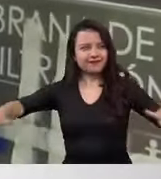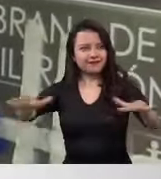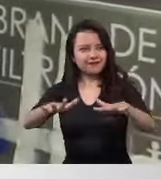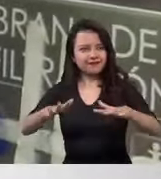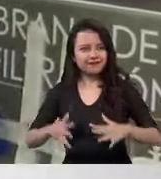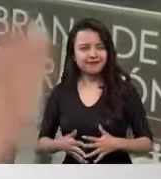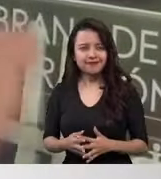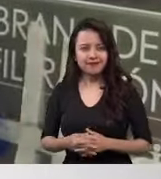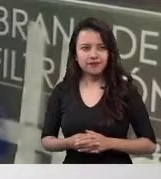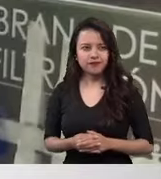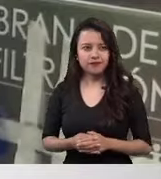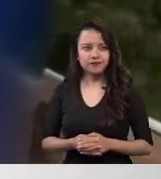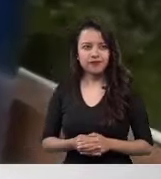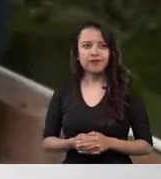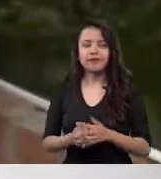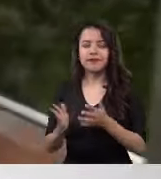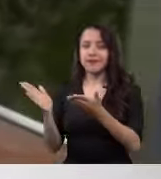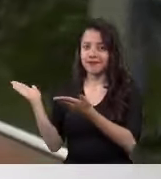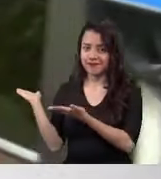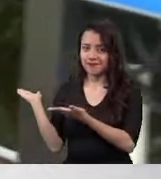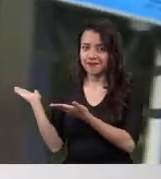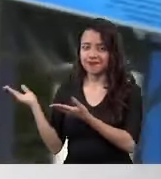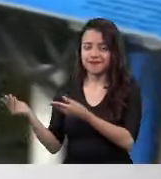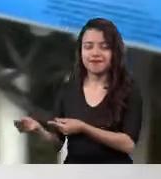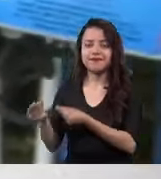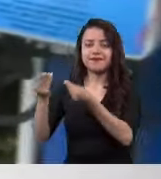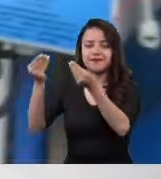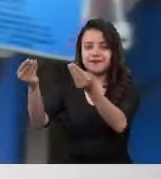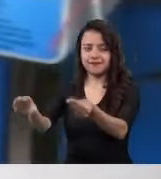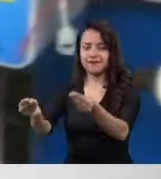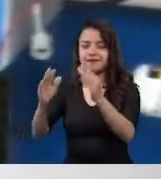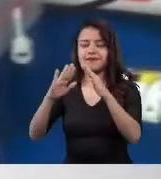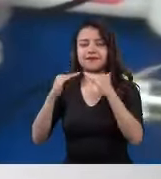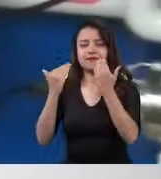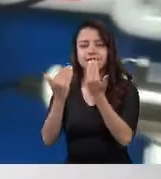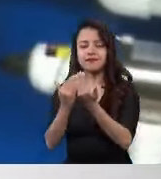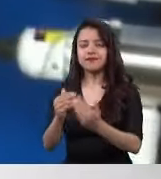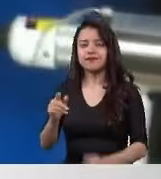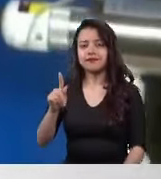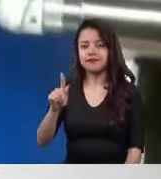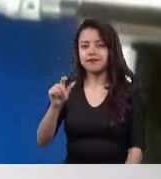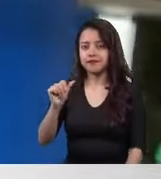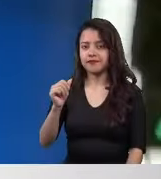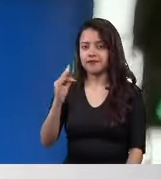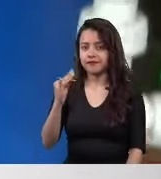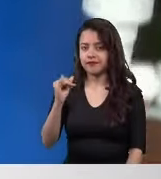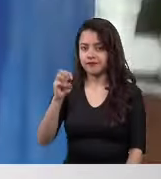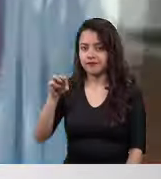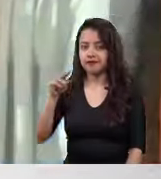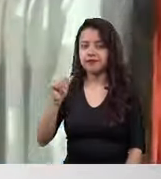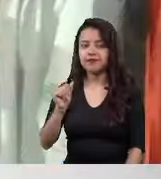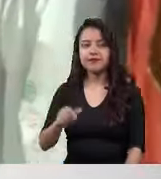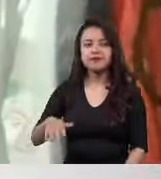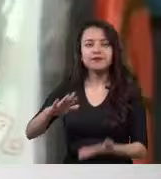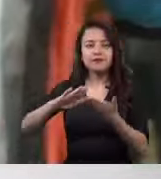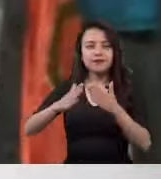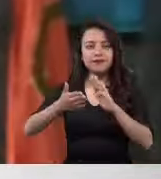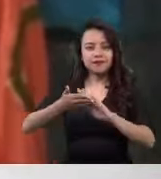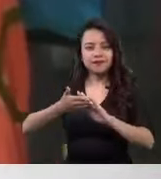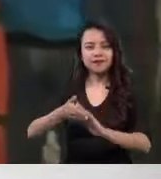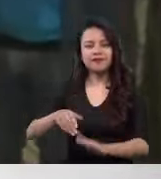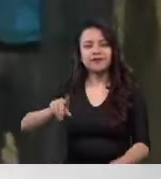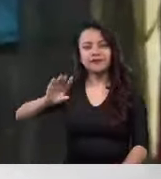planta potabilizadora para la institución educativa de Fátima. Esta es una comunidad en Berachamí, una comunidad indígena de